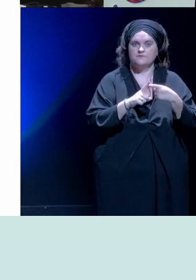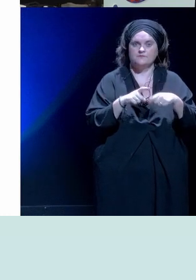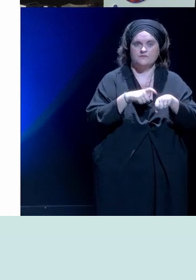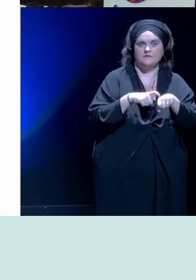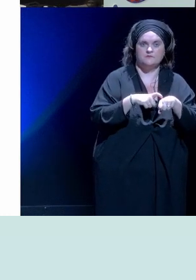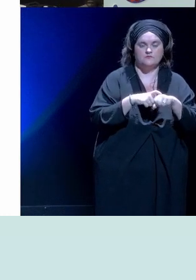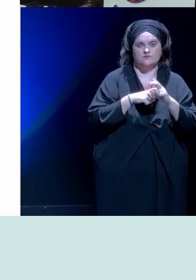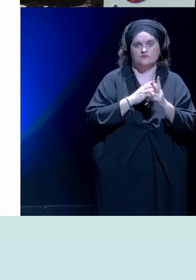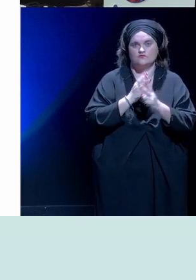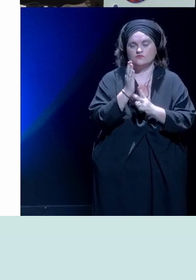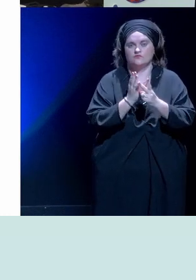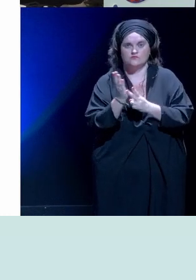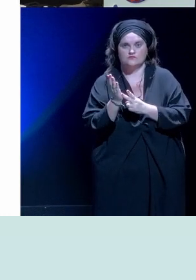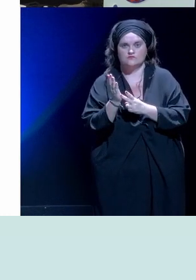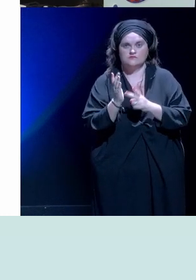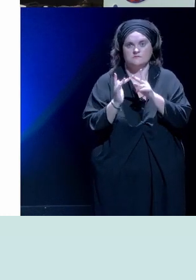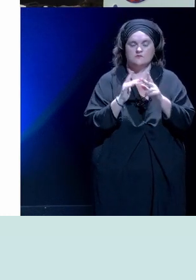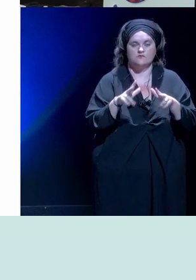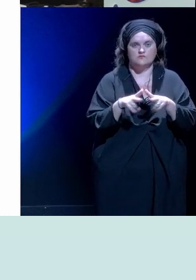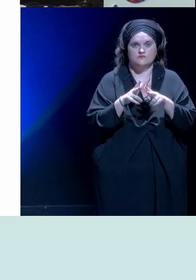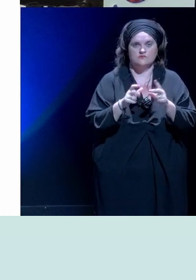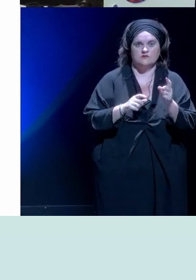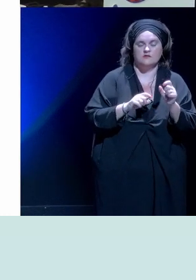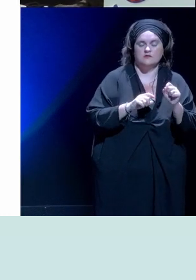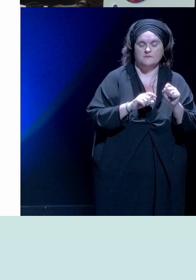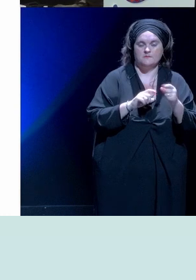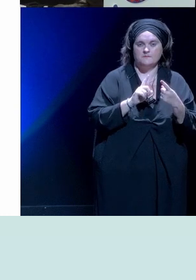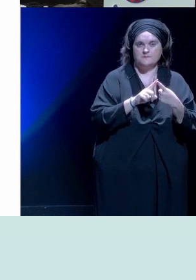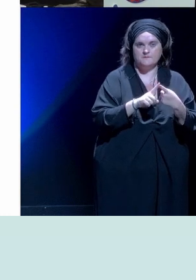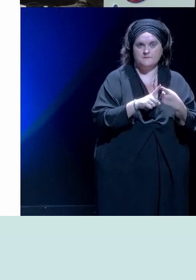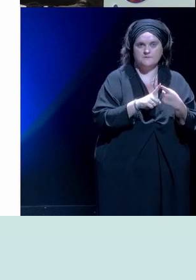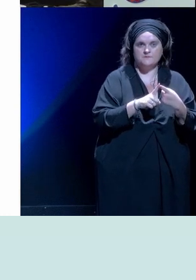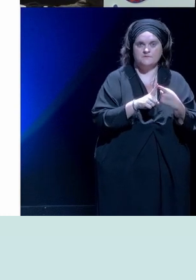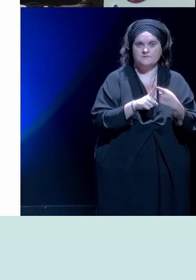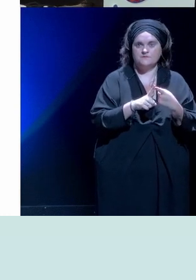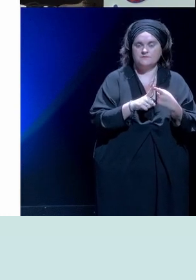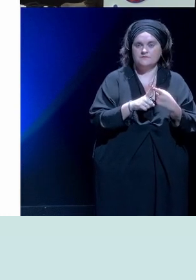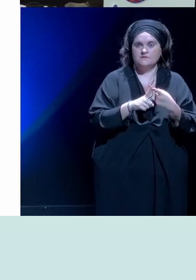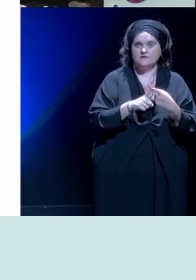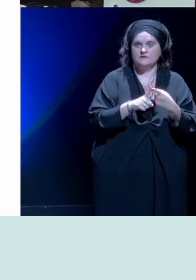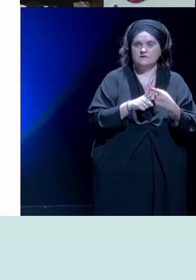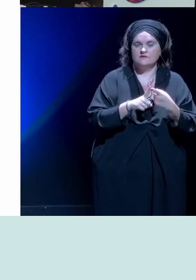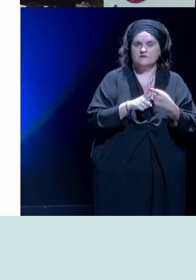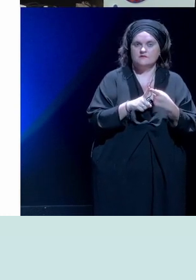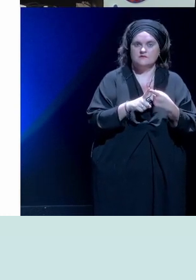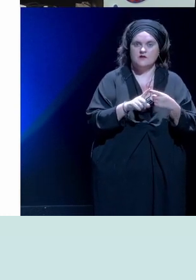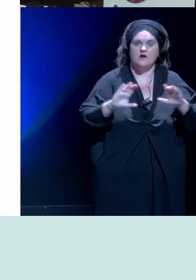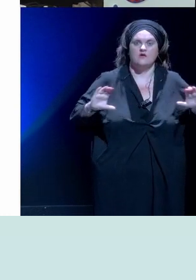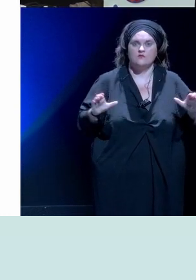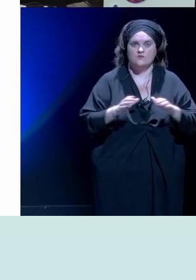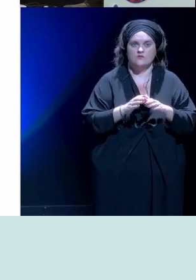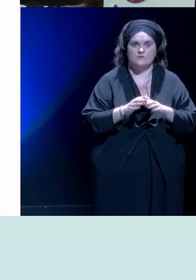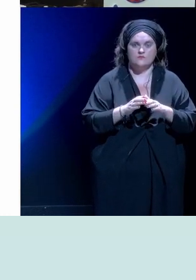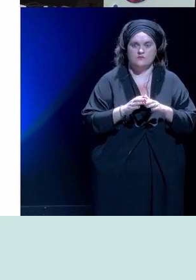tipos de vínculos sociales. En primer lugar, habría vínculos que asignan, que nos asignan a un grupo desde